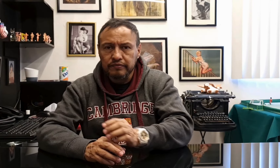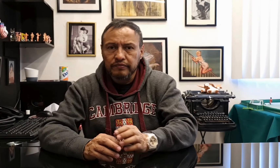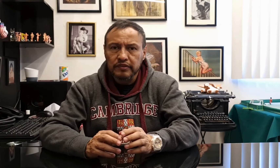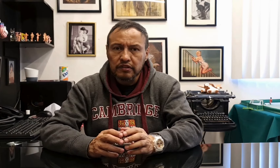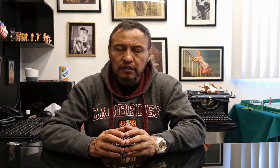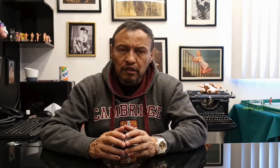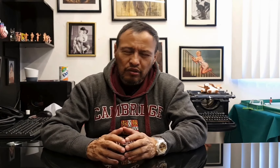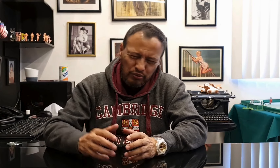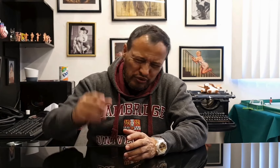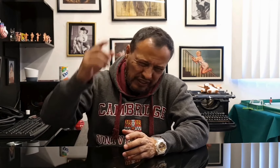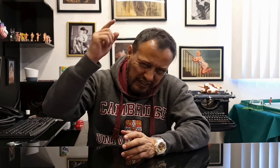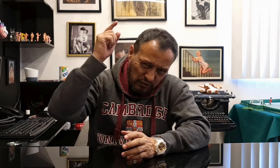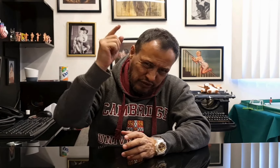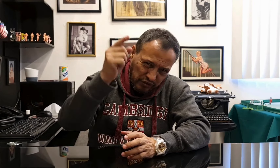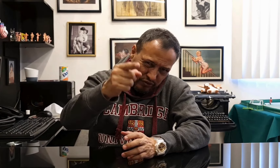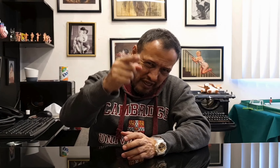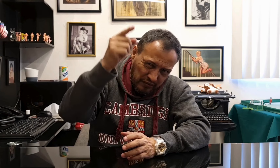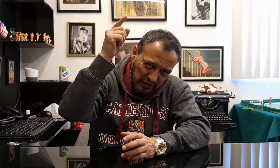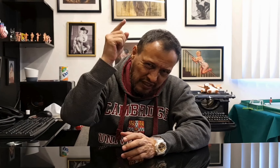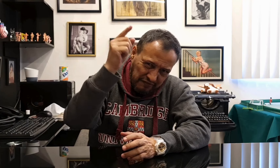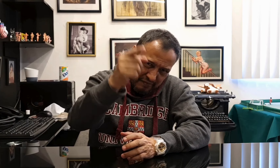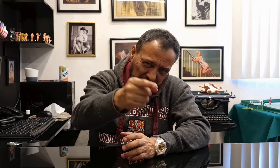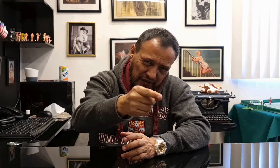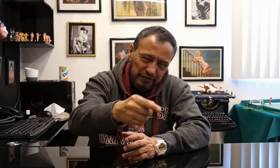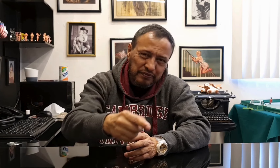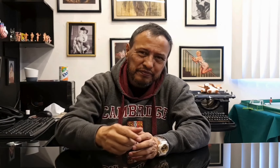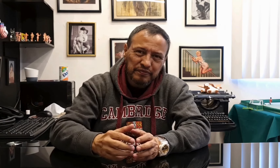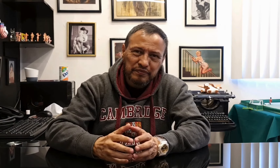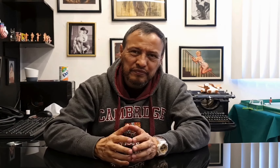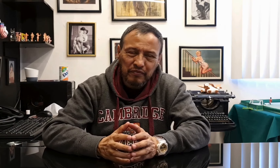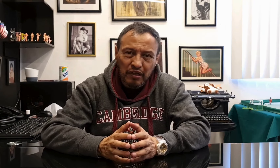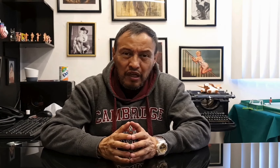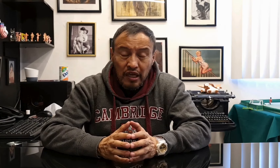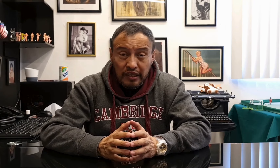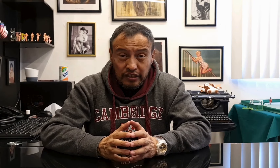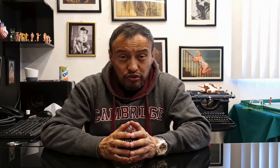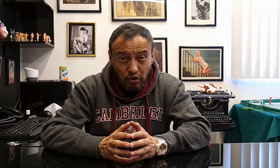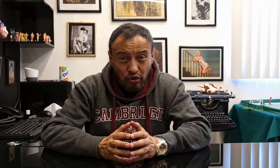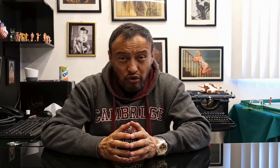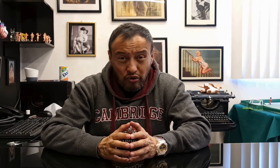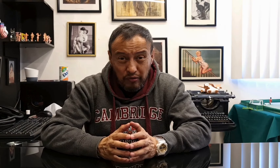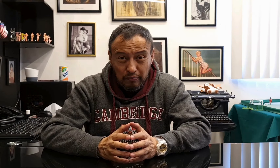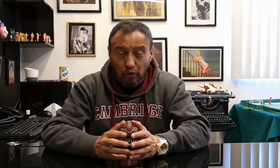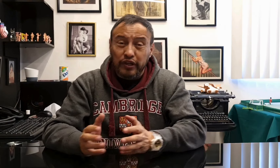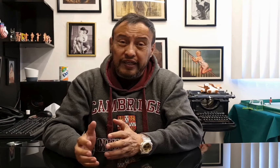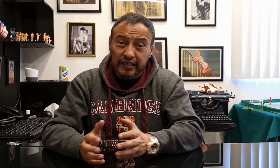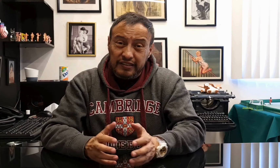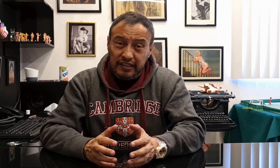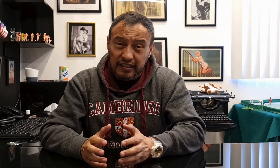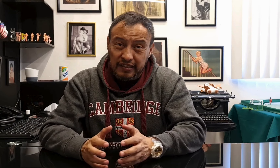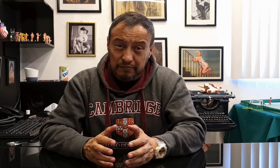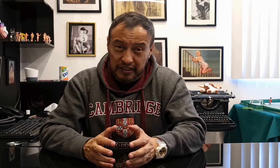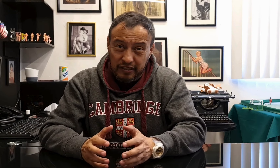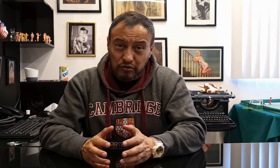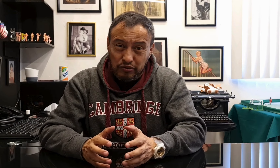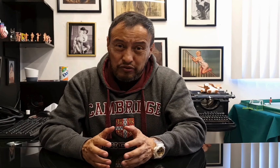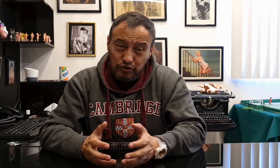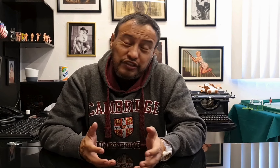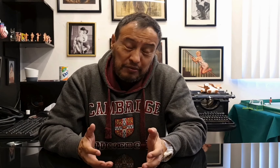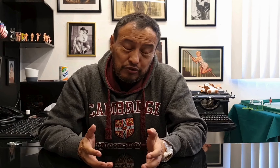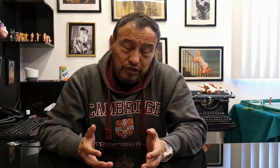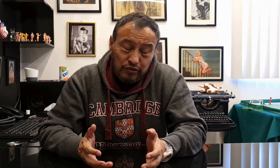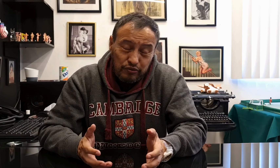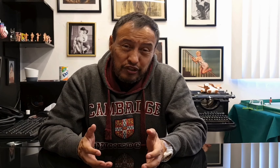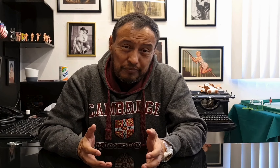amenazado, usted ha cuestionado y ha difamado. Y solo porque en este video